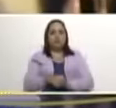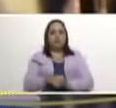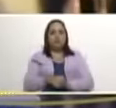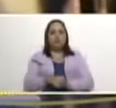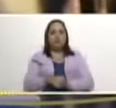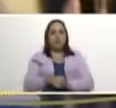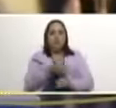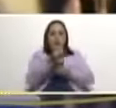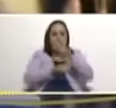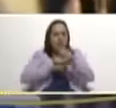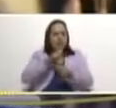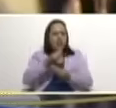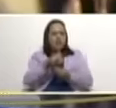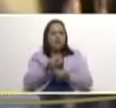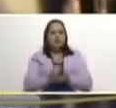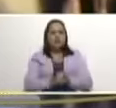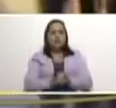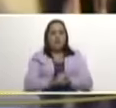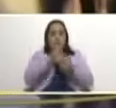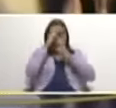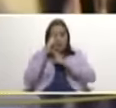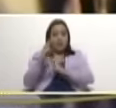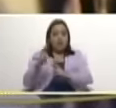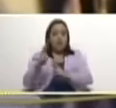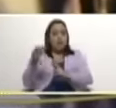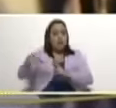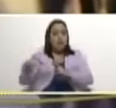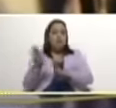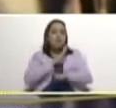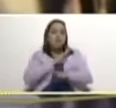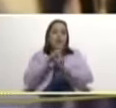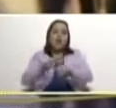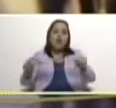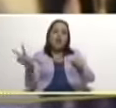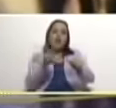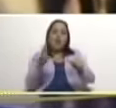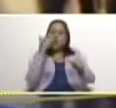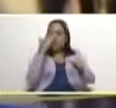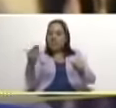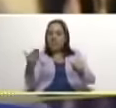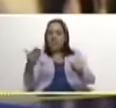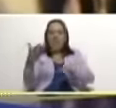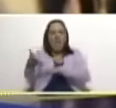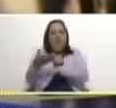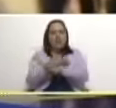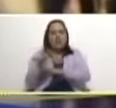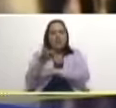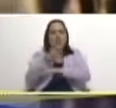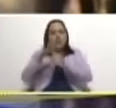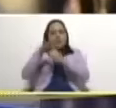que hizo respetar a Venezuela frente al Imperio Británico.